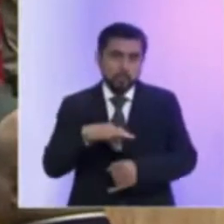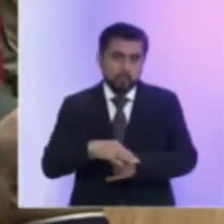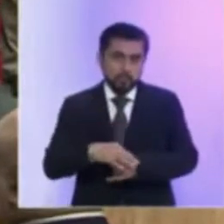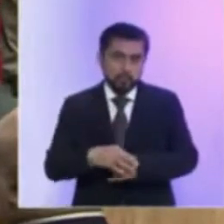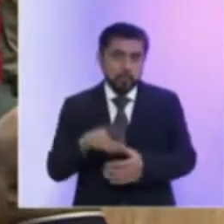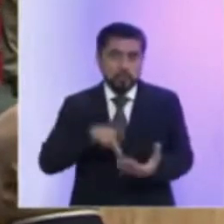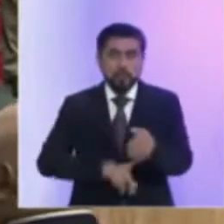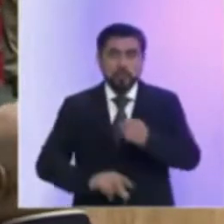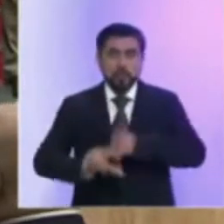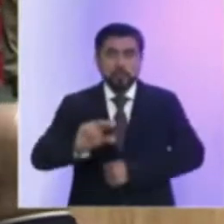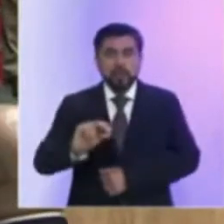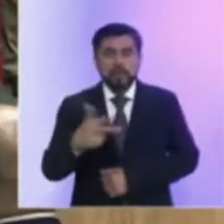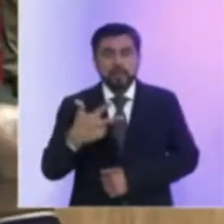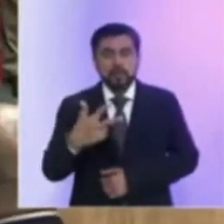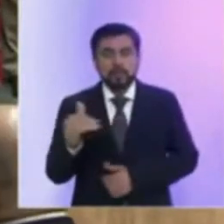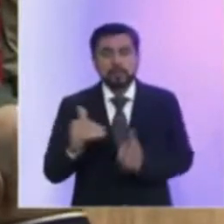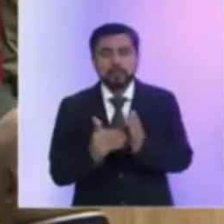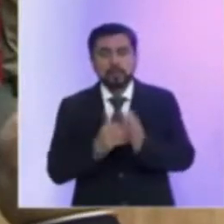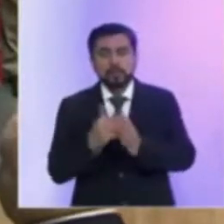de